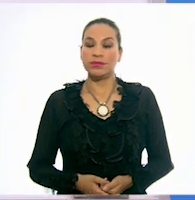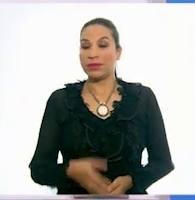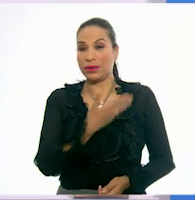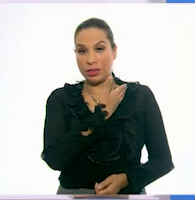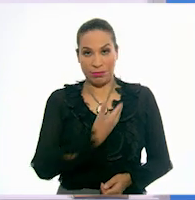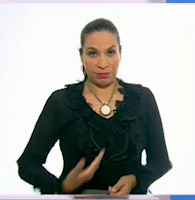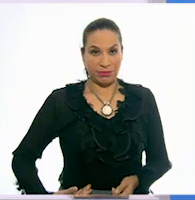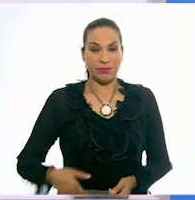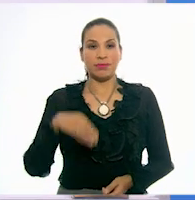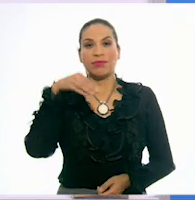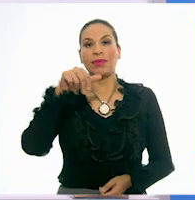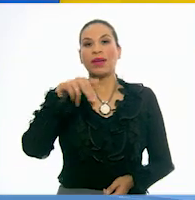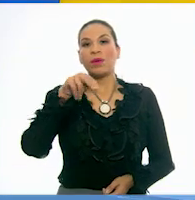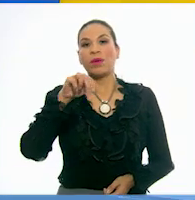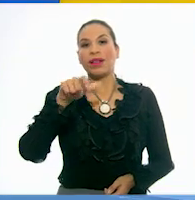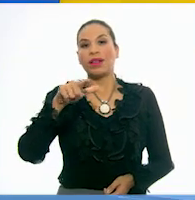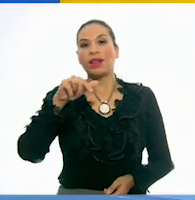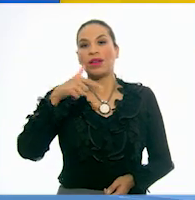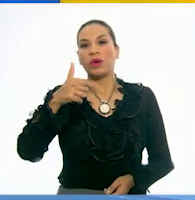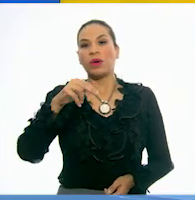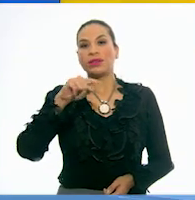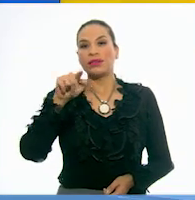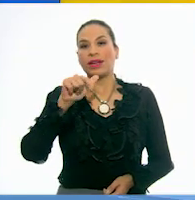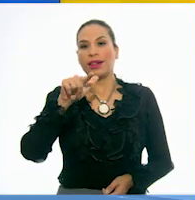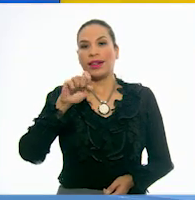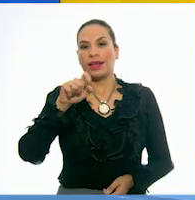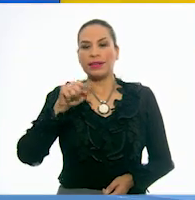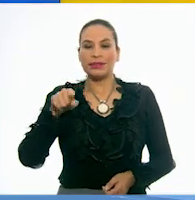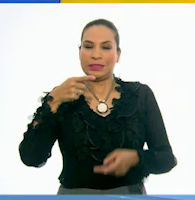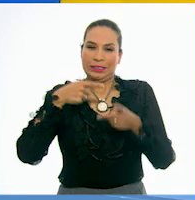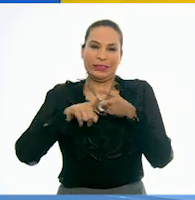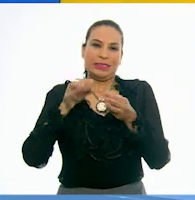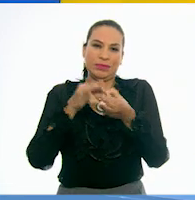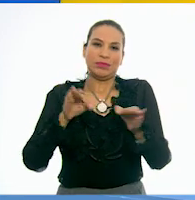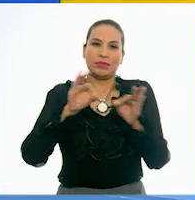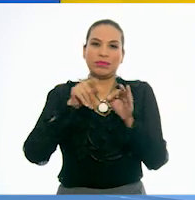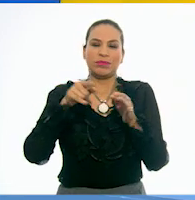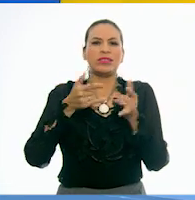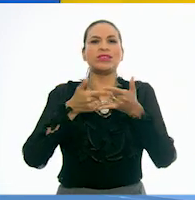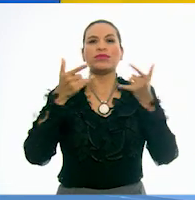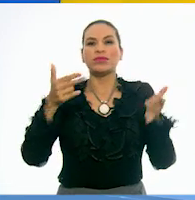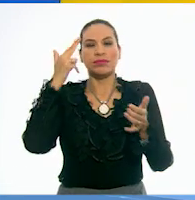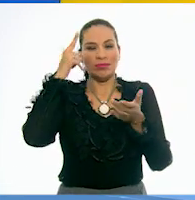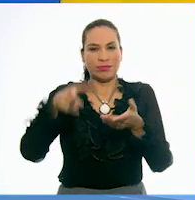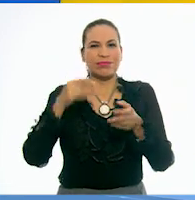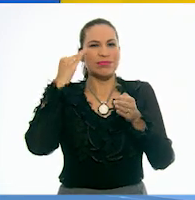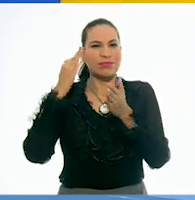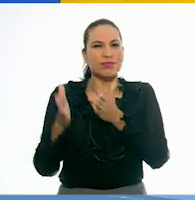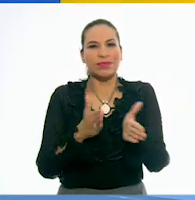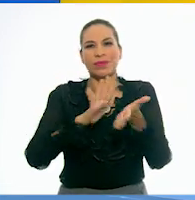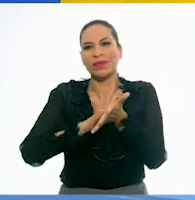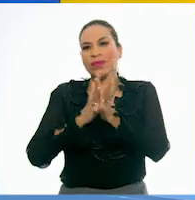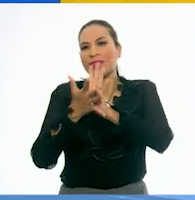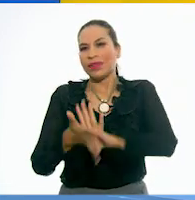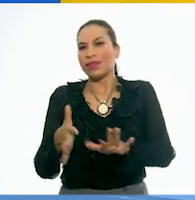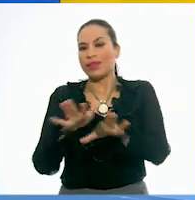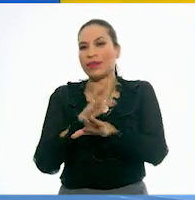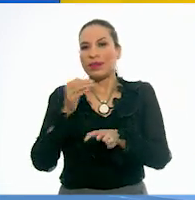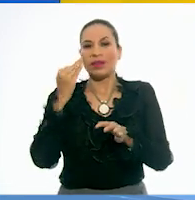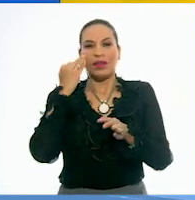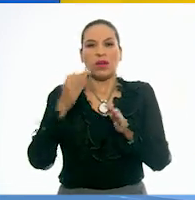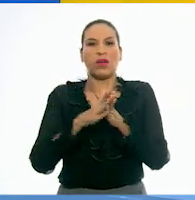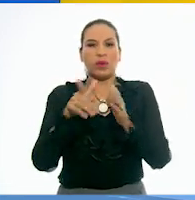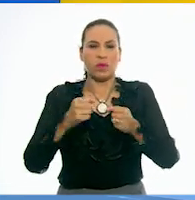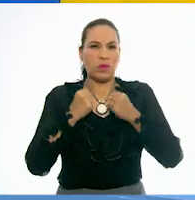La presidencia de Manuel González marcó un momento importante en la historia del porfiriato, porque fue una etapa de transición. En este tiempo, a pesar